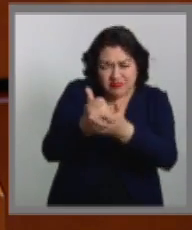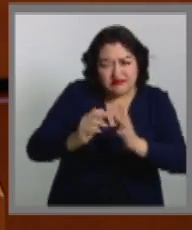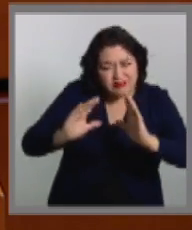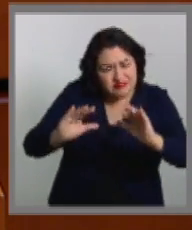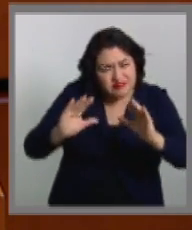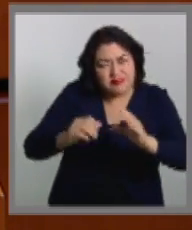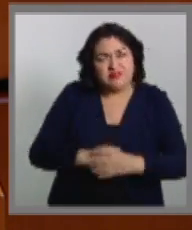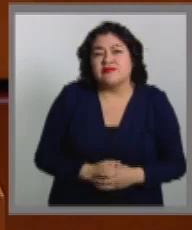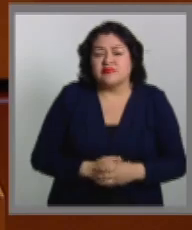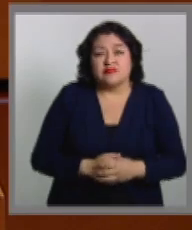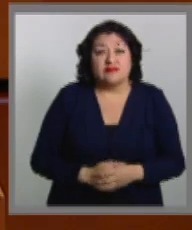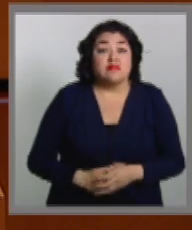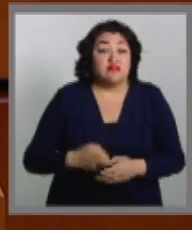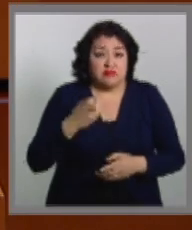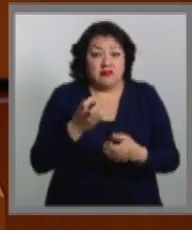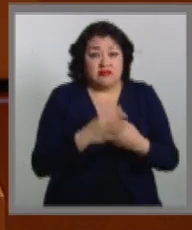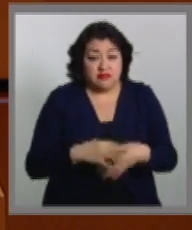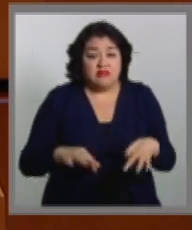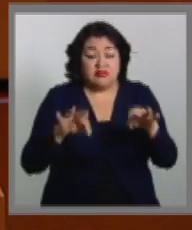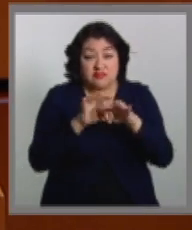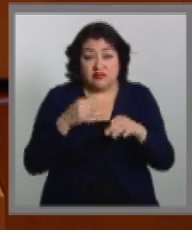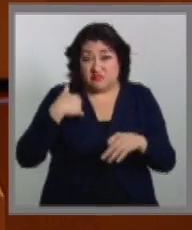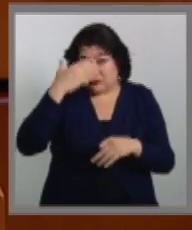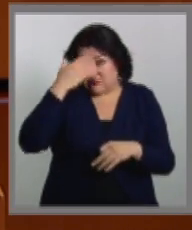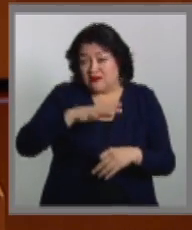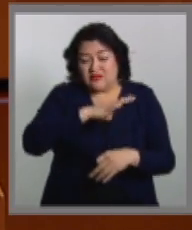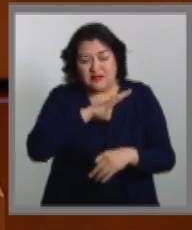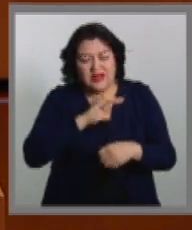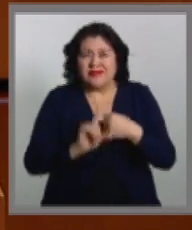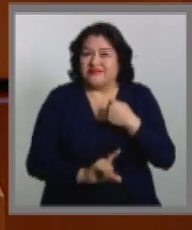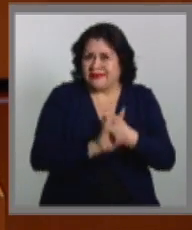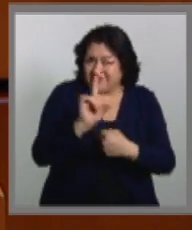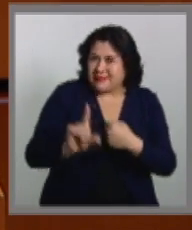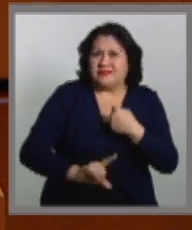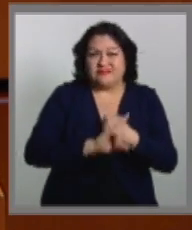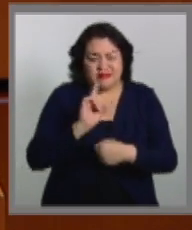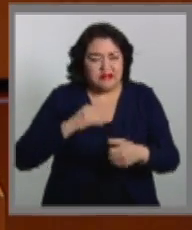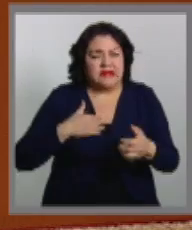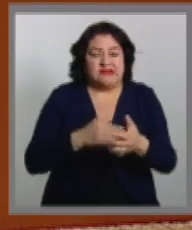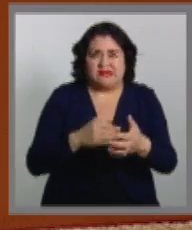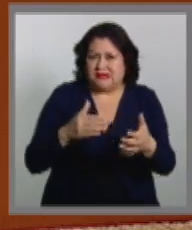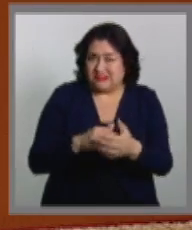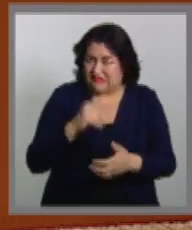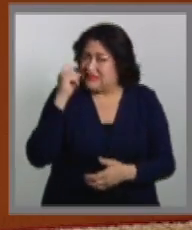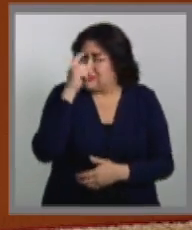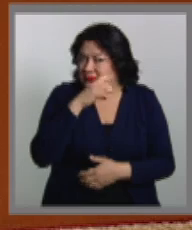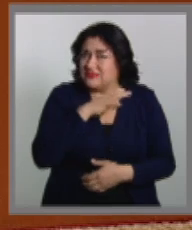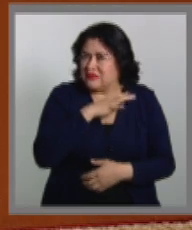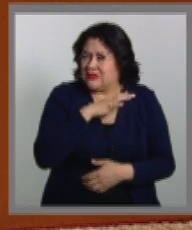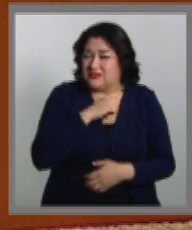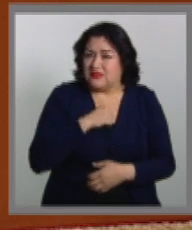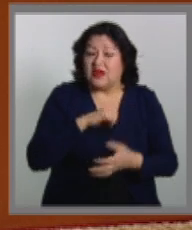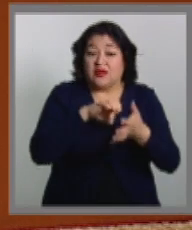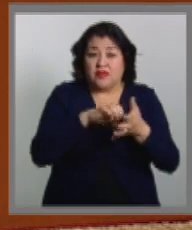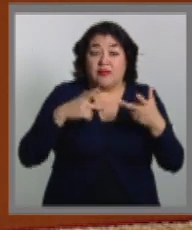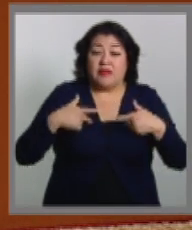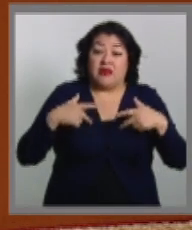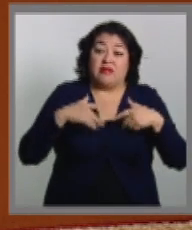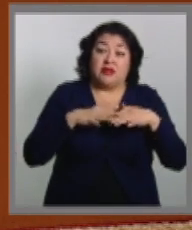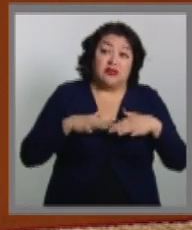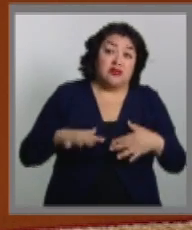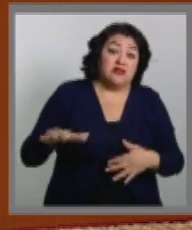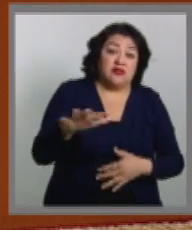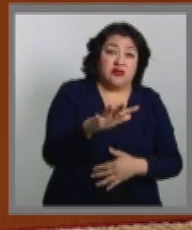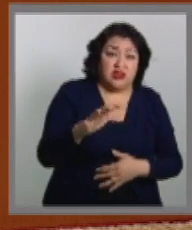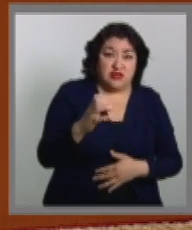importante tarea, los obstáculos y retos no son menores. Por ejemplo, existe un desconocimiento social de